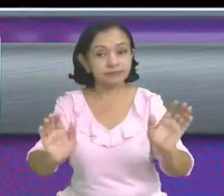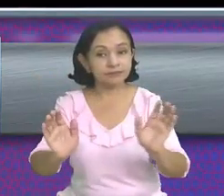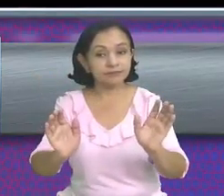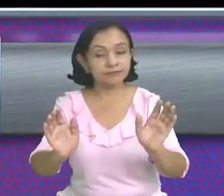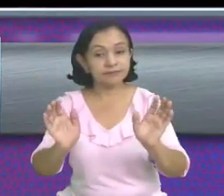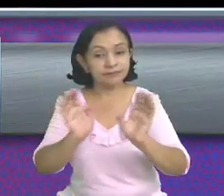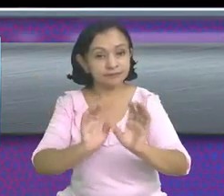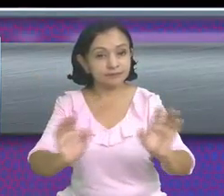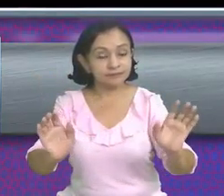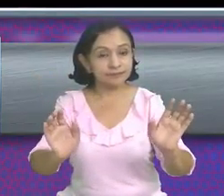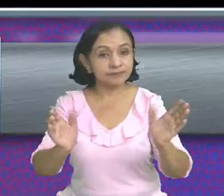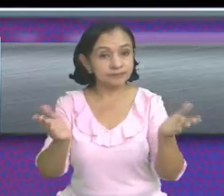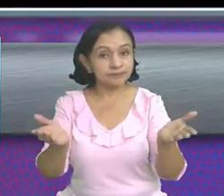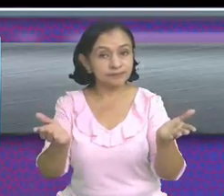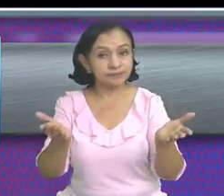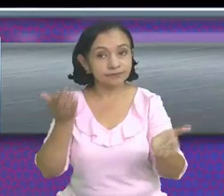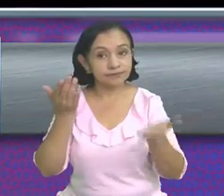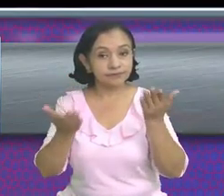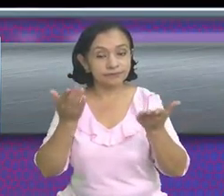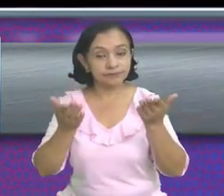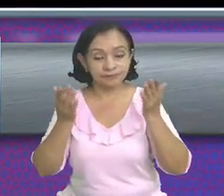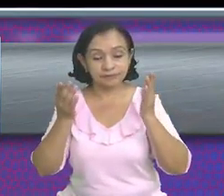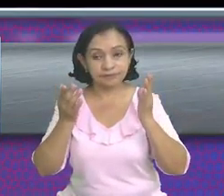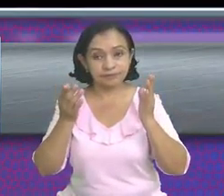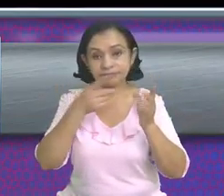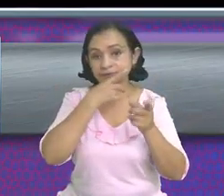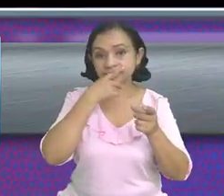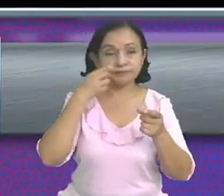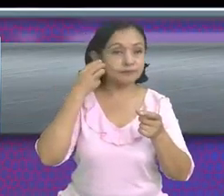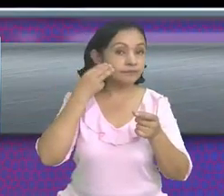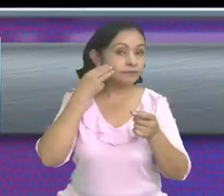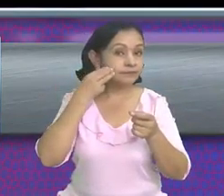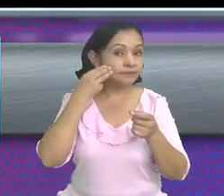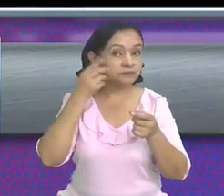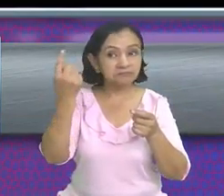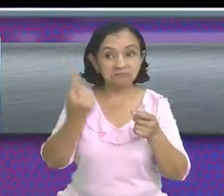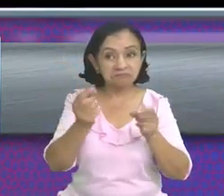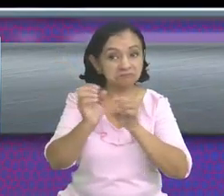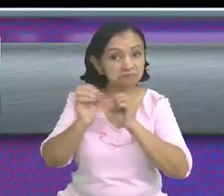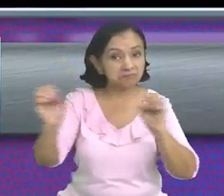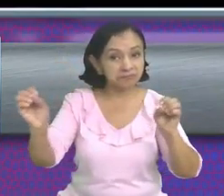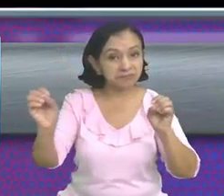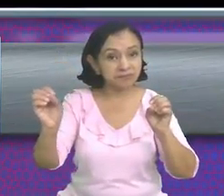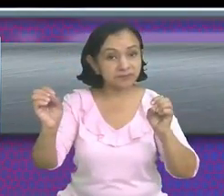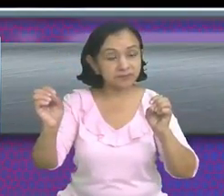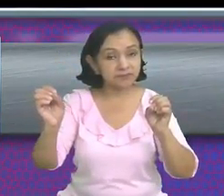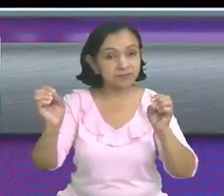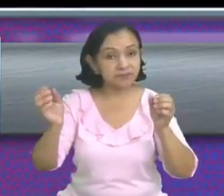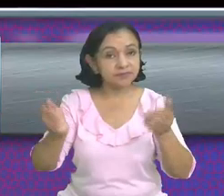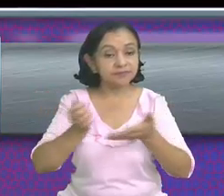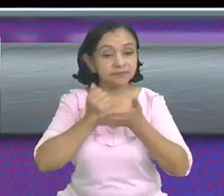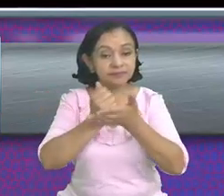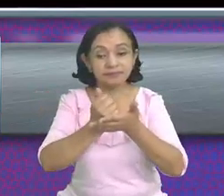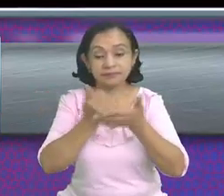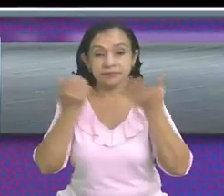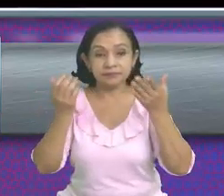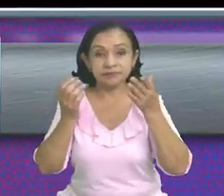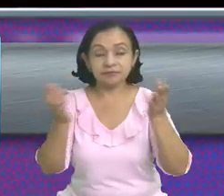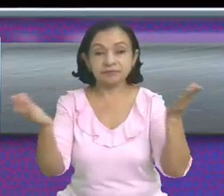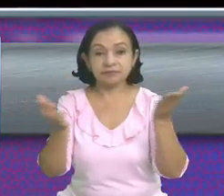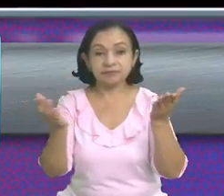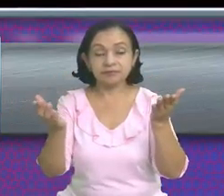la niñez, pues quizá la figura paterna o la figura materna que estaba ausente no le causó mayor